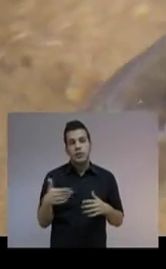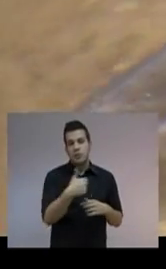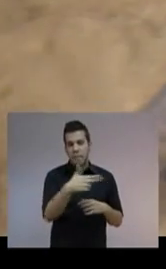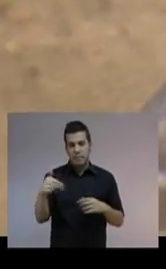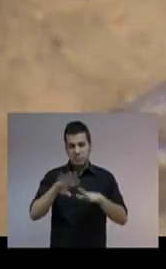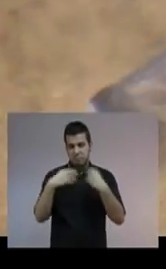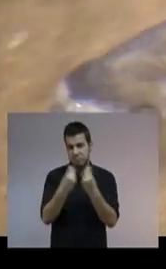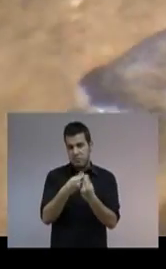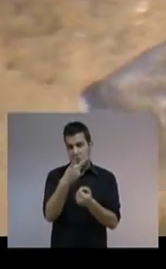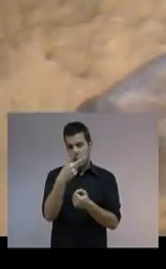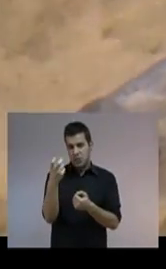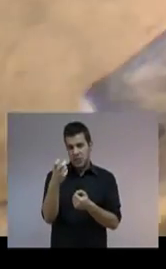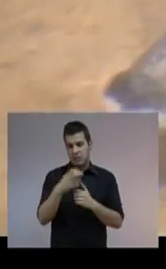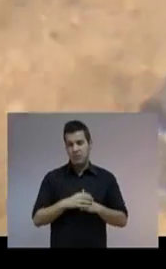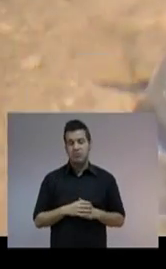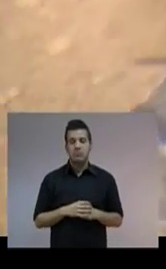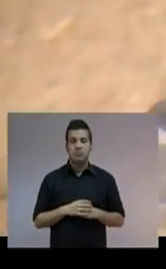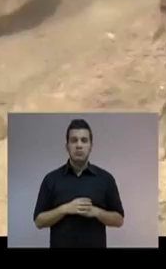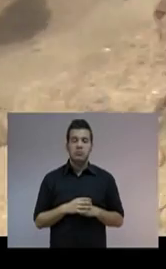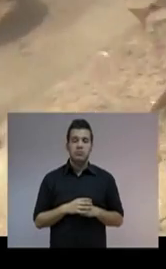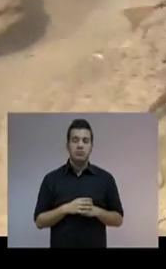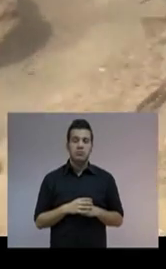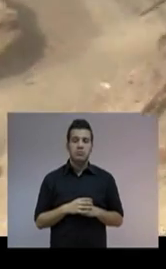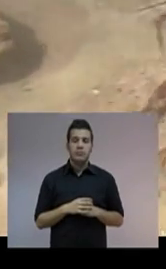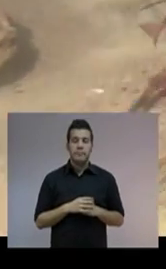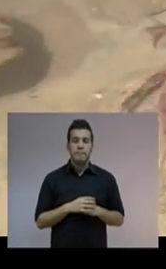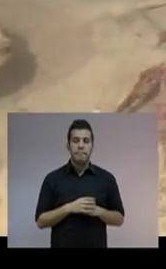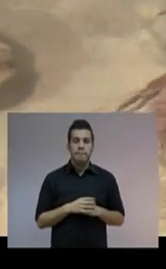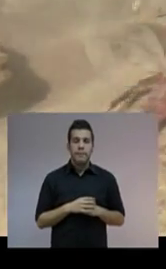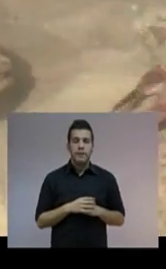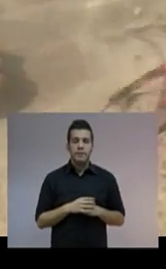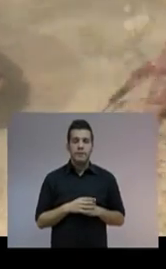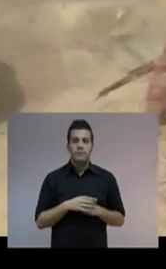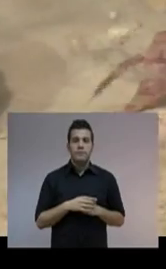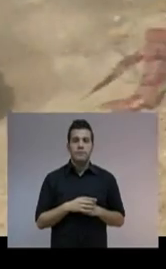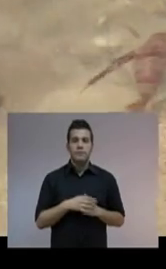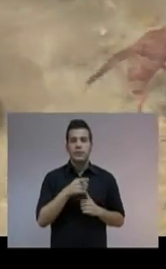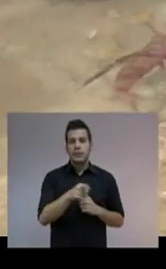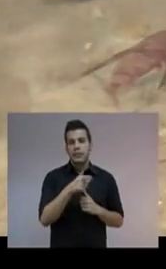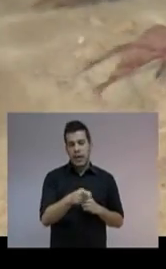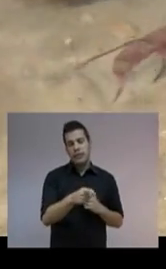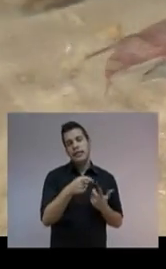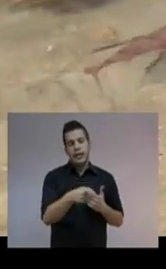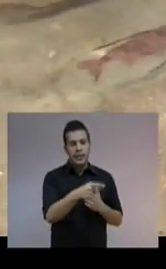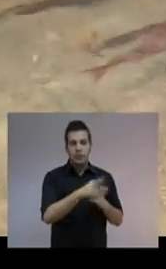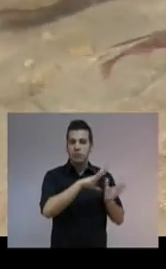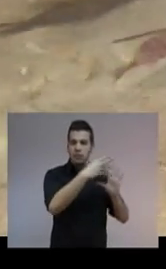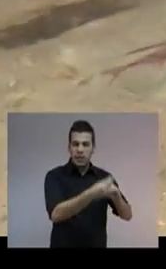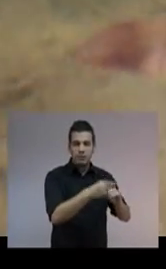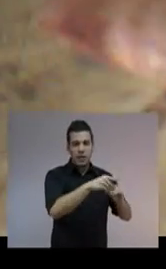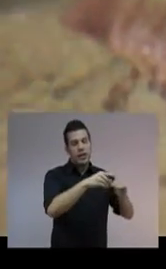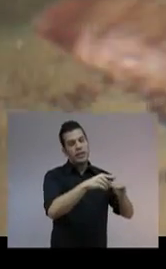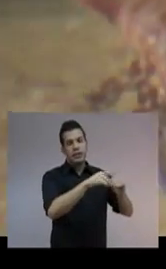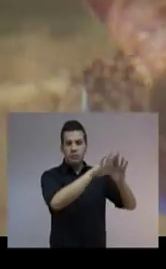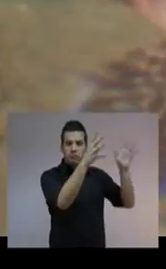200. Y las especies pues, son las que mejor se adaptan al interior del acuario, por tener unas características